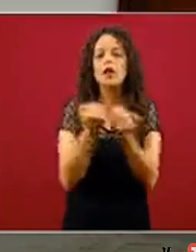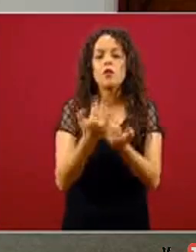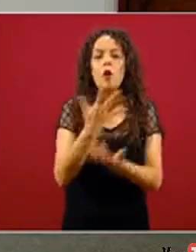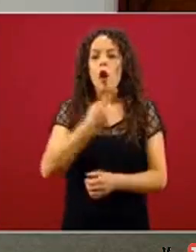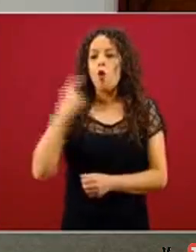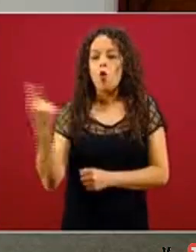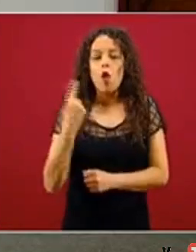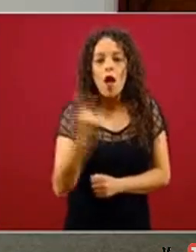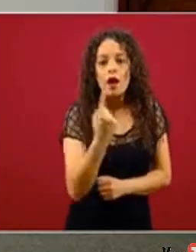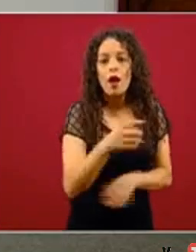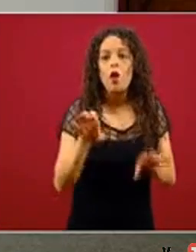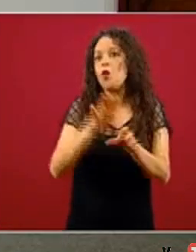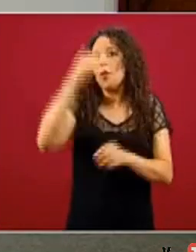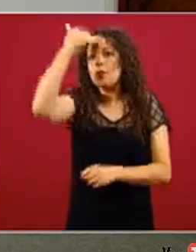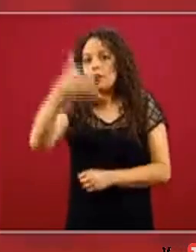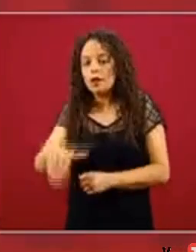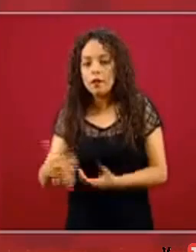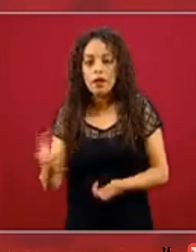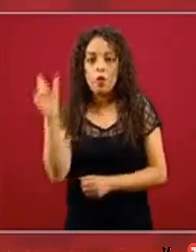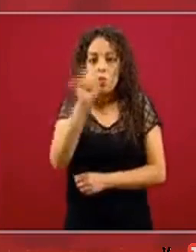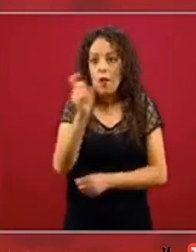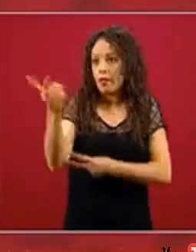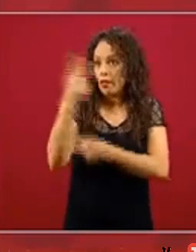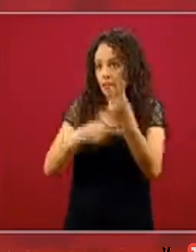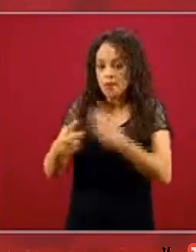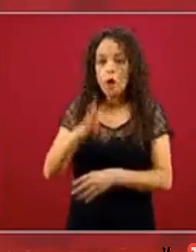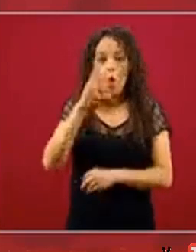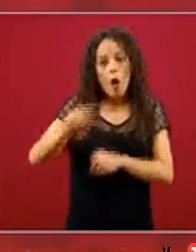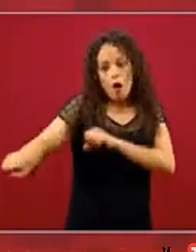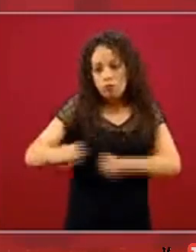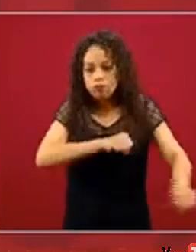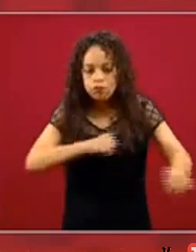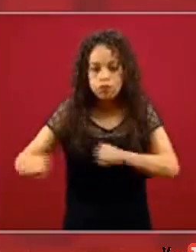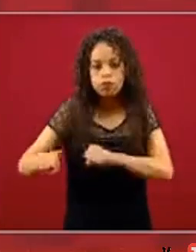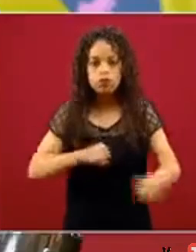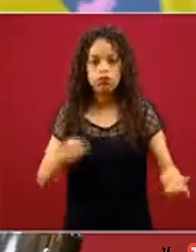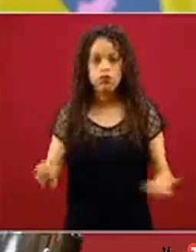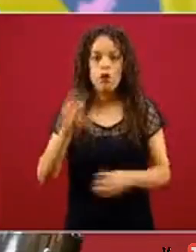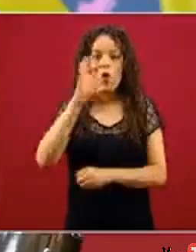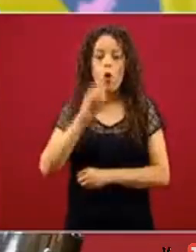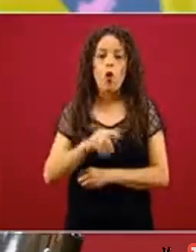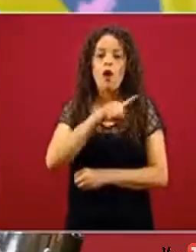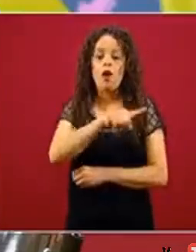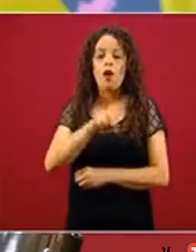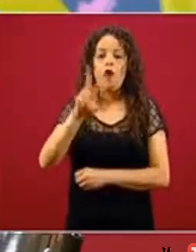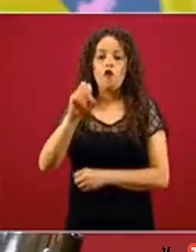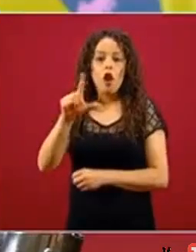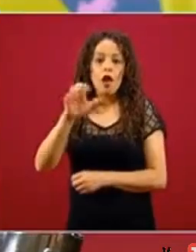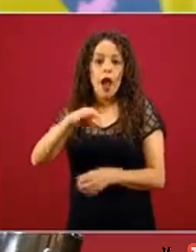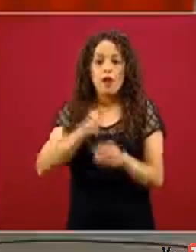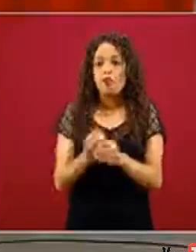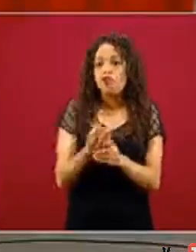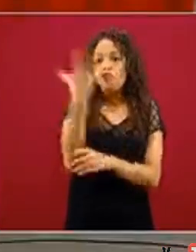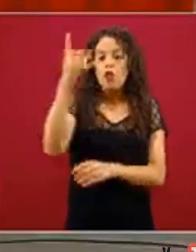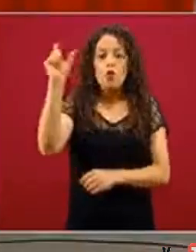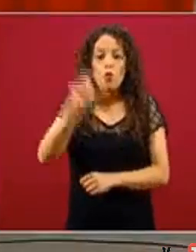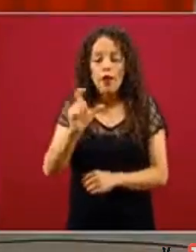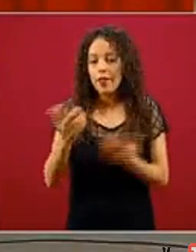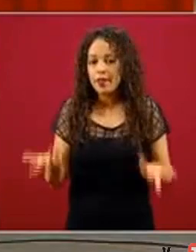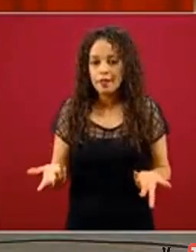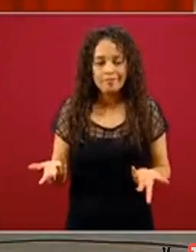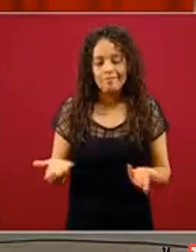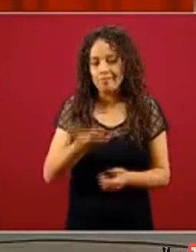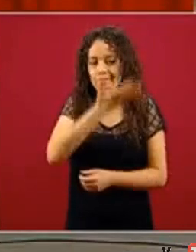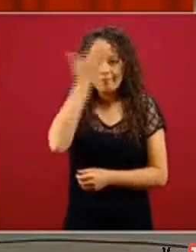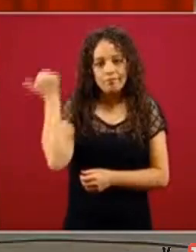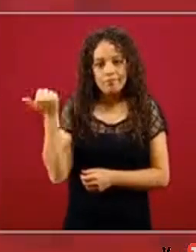de terremotos, de la actividad volcánica, muchos fenómenos, casi la gran mayoría